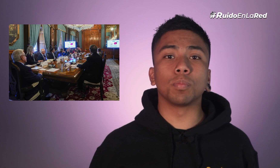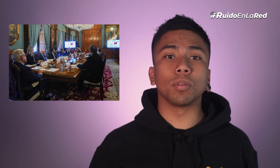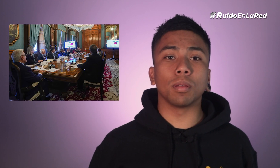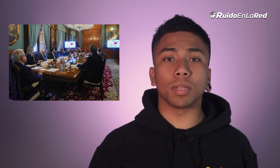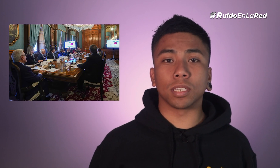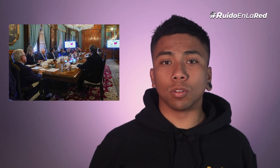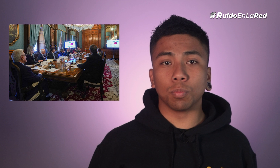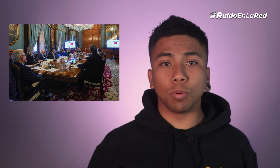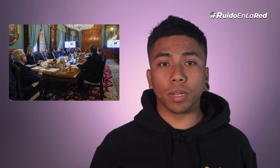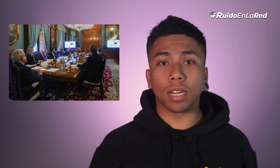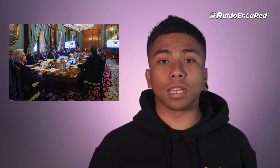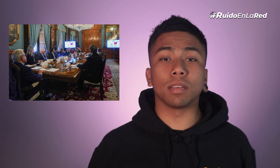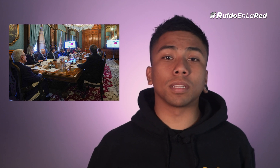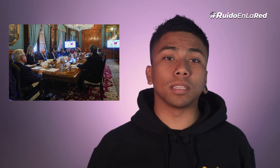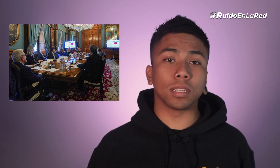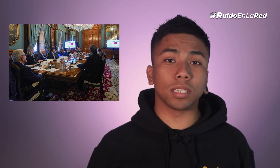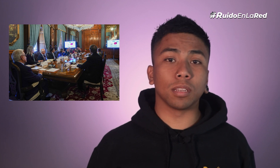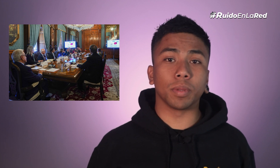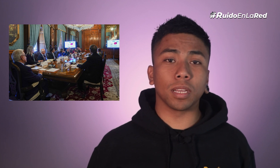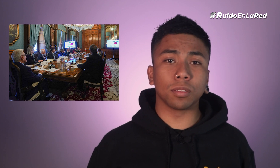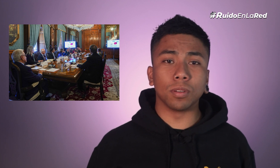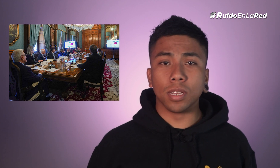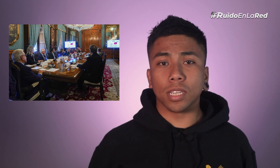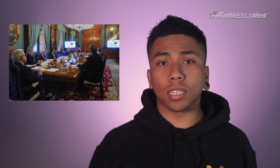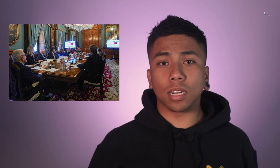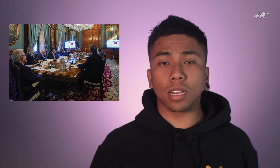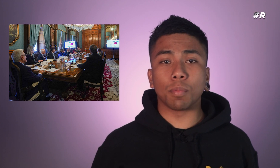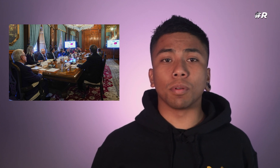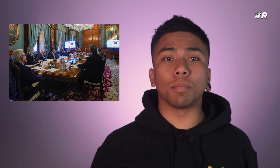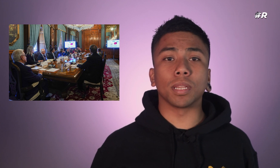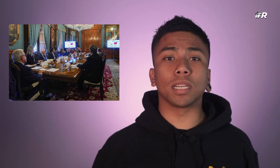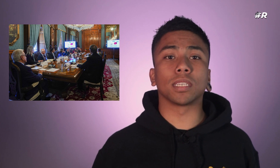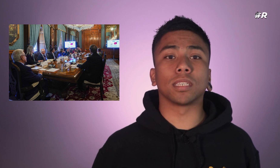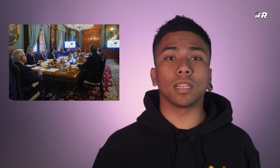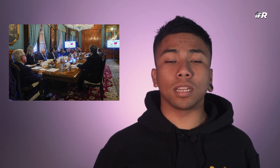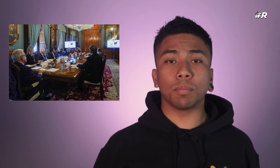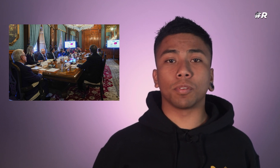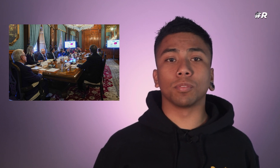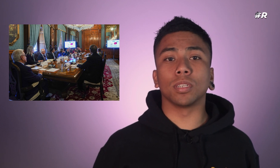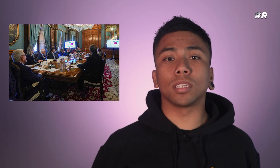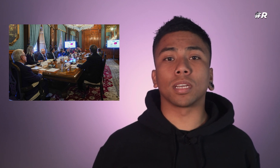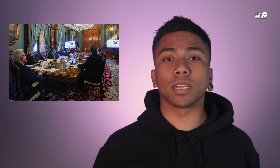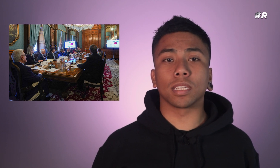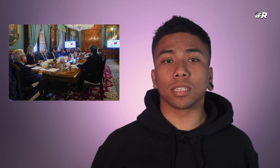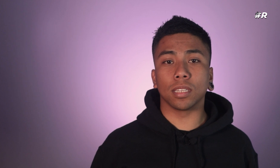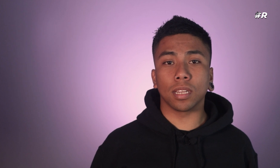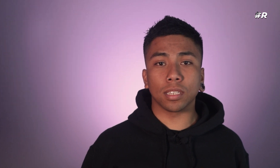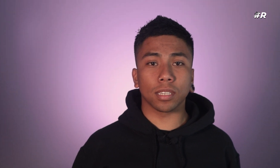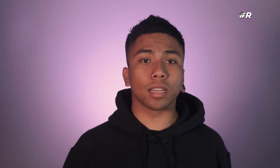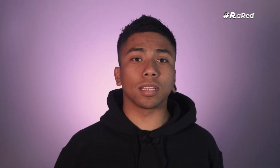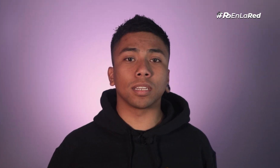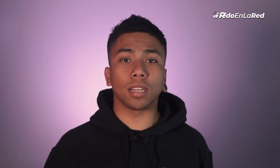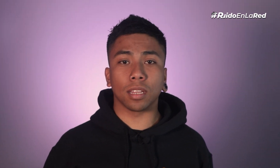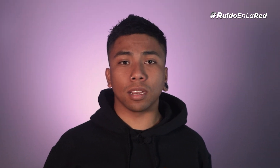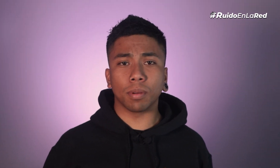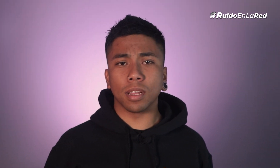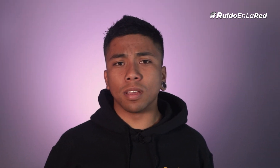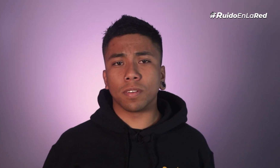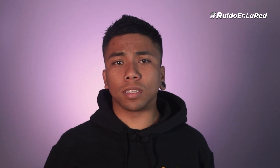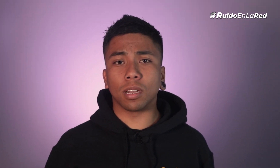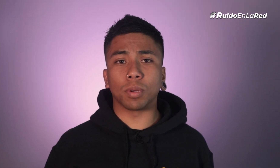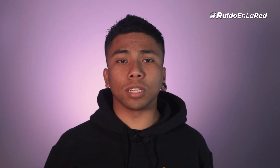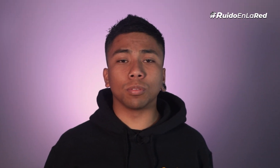fentanilo no es un problema de salud pública que deba atenderse de inmediato es dejar que la problemática se acelere y profundice en aquellas entidades que quedan a la